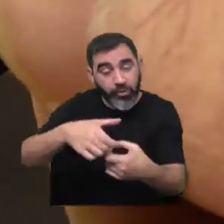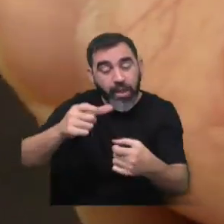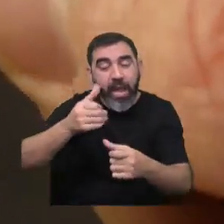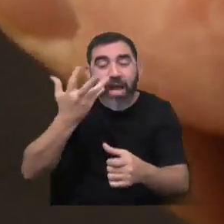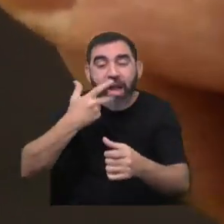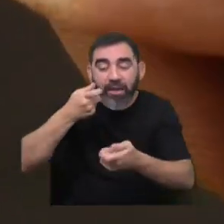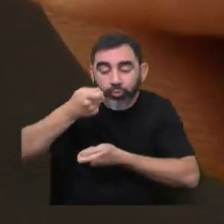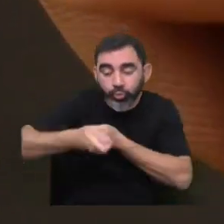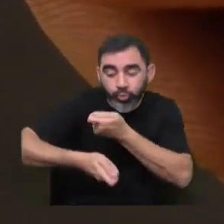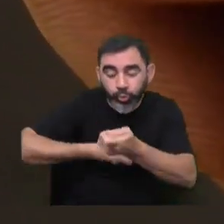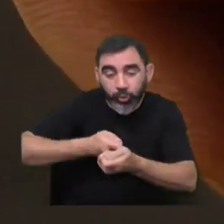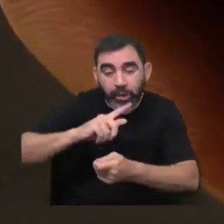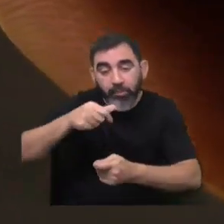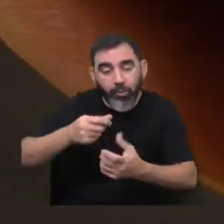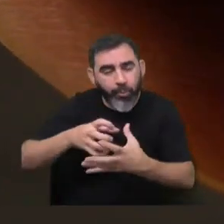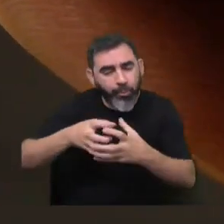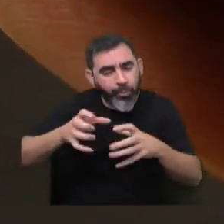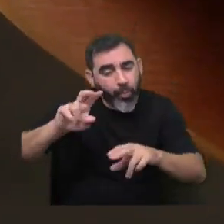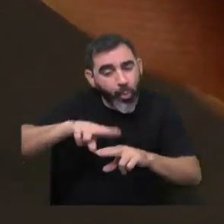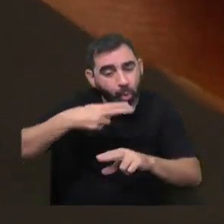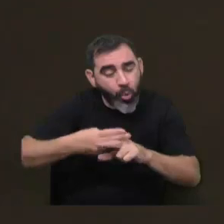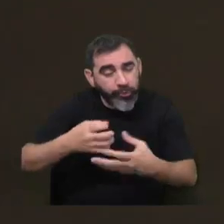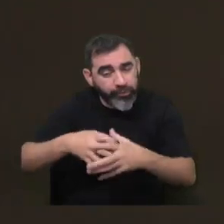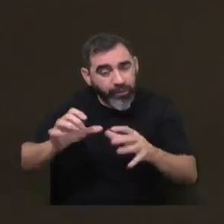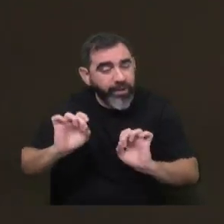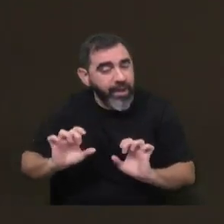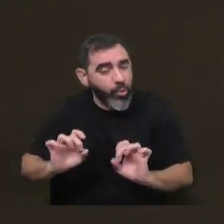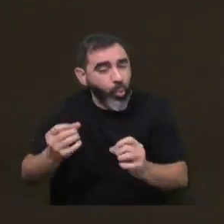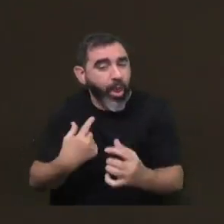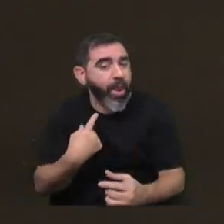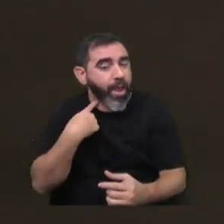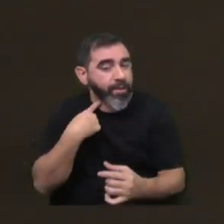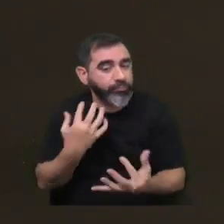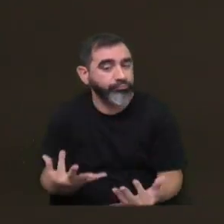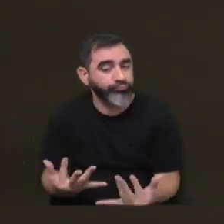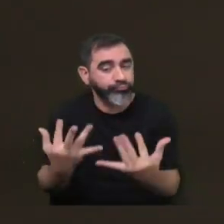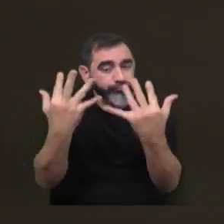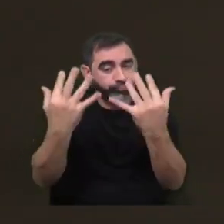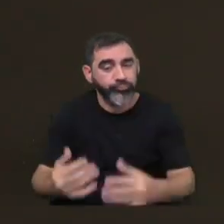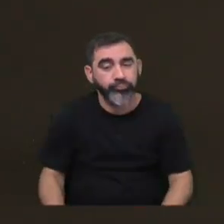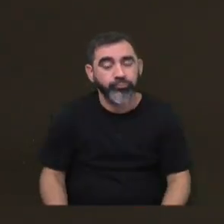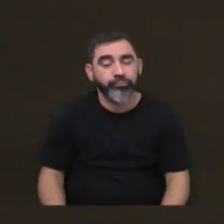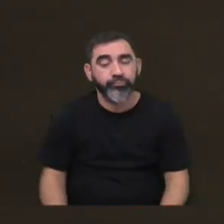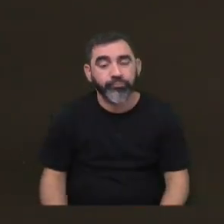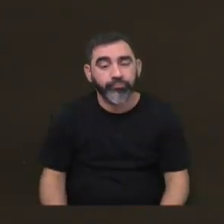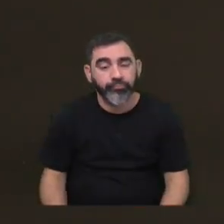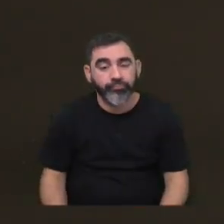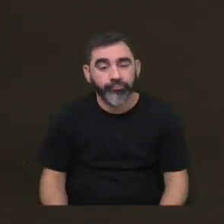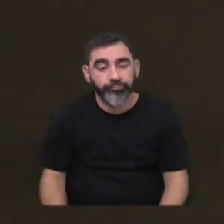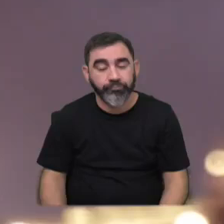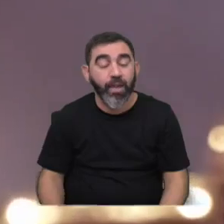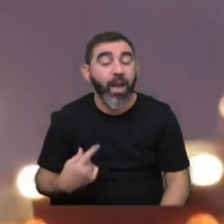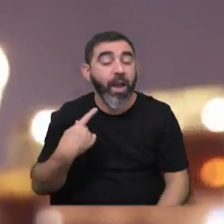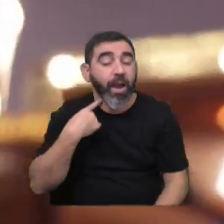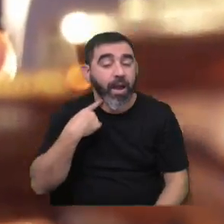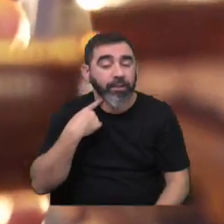azúcares, luego ahí se produce otra fermentación con liberación de gas que queda contenido en esa botella. Y bueno, el gas